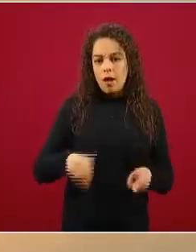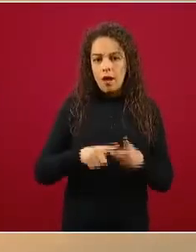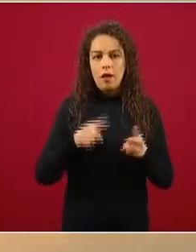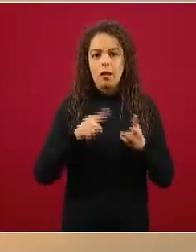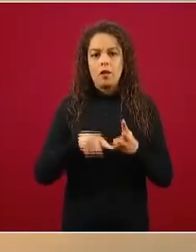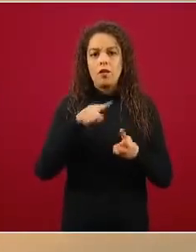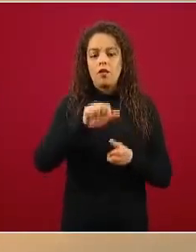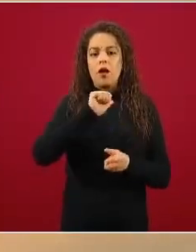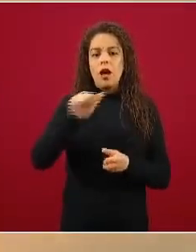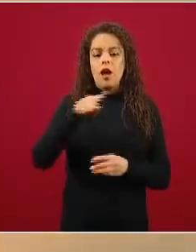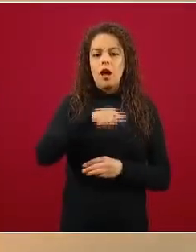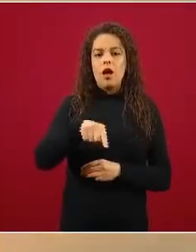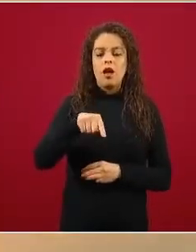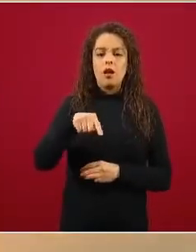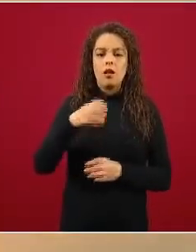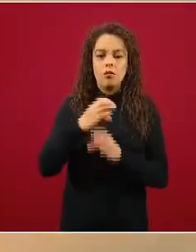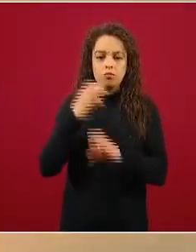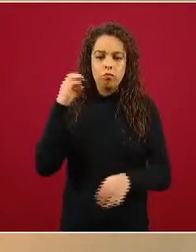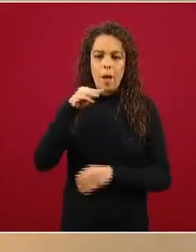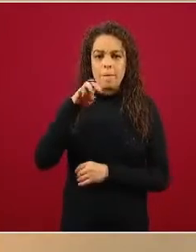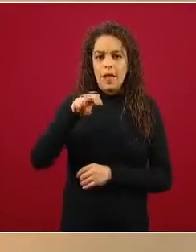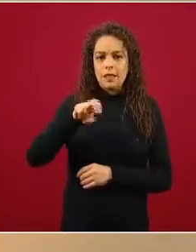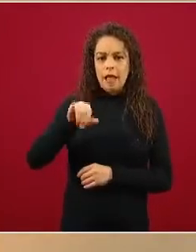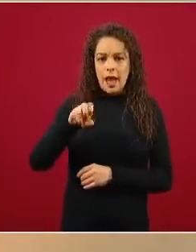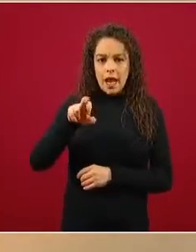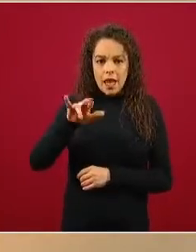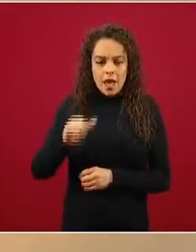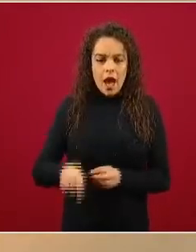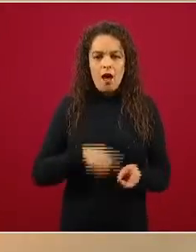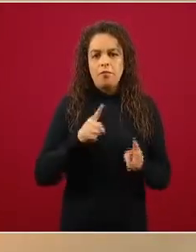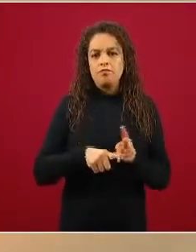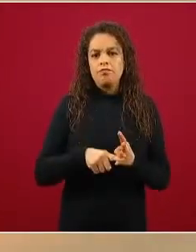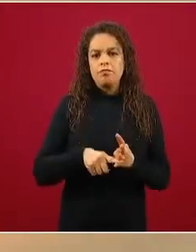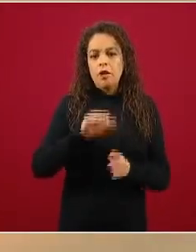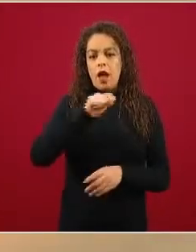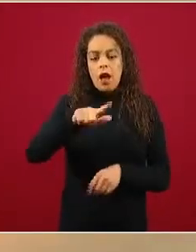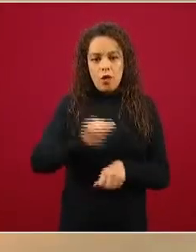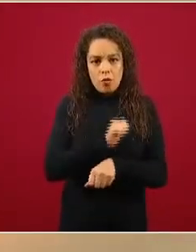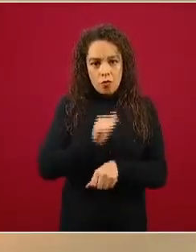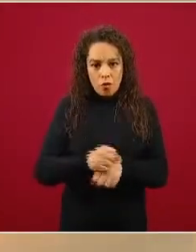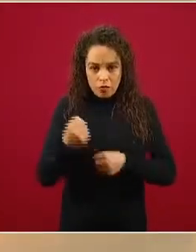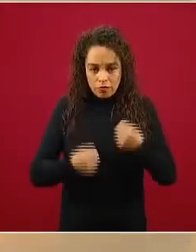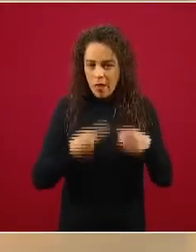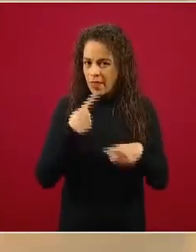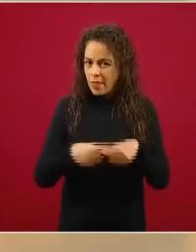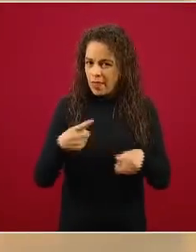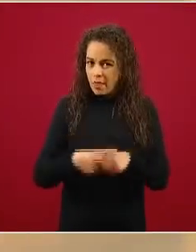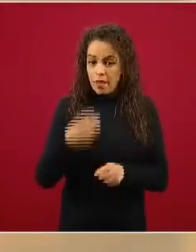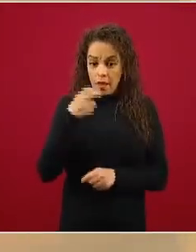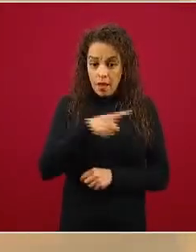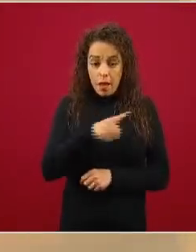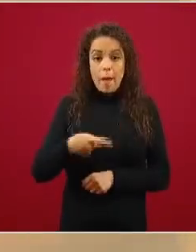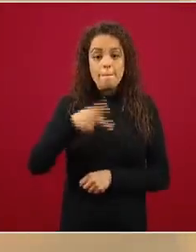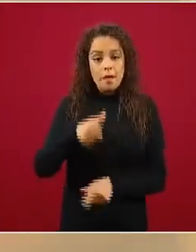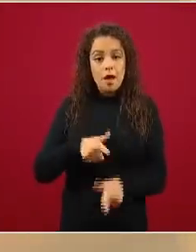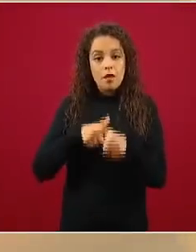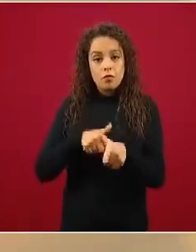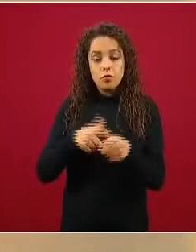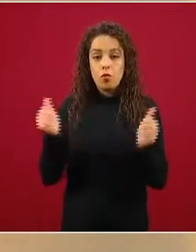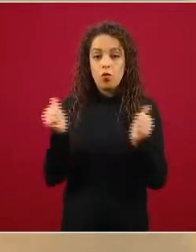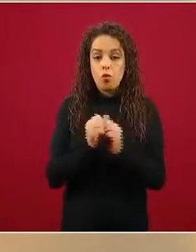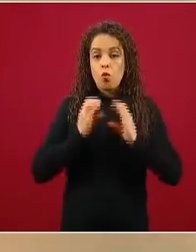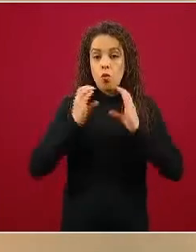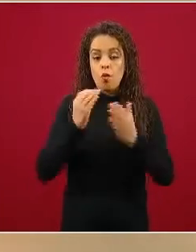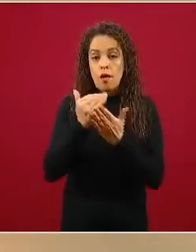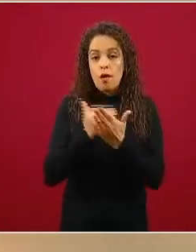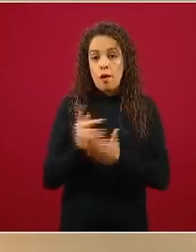mensajería, los supermercados, las tiendas de autoservicio, todos los que han seguido trabajando y que han llevado a cabo protocolos, pero que ahora lo que se